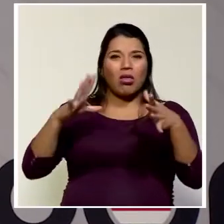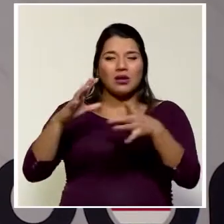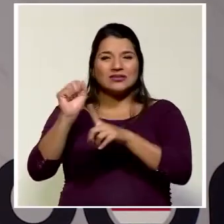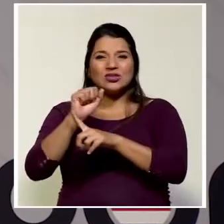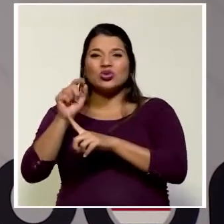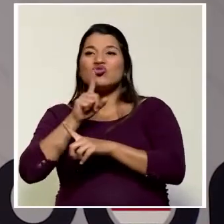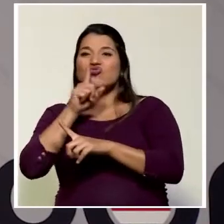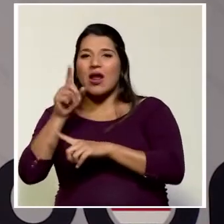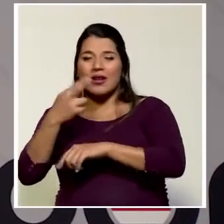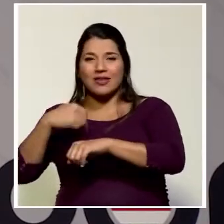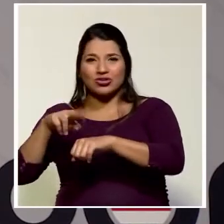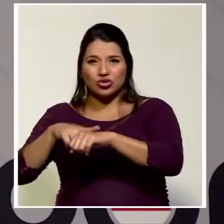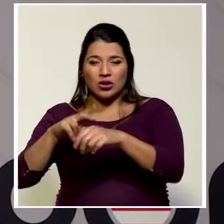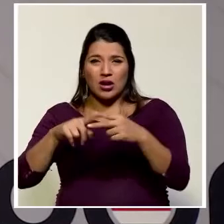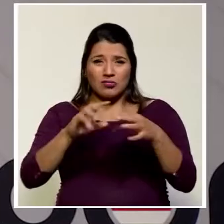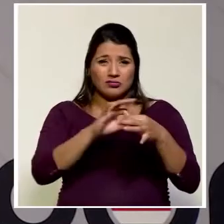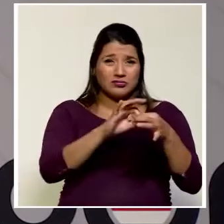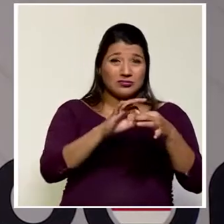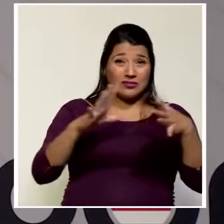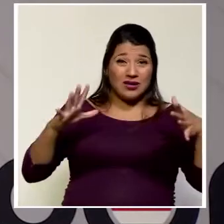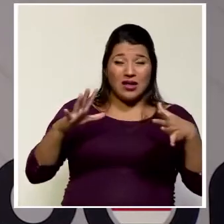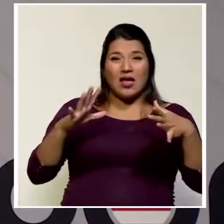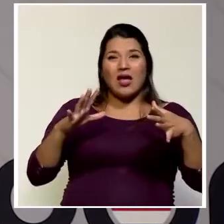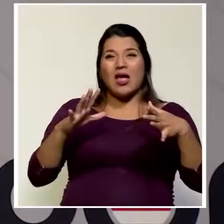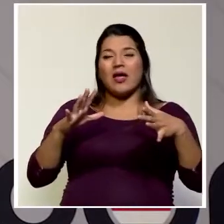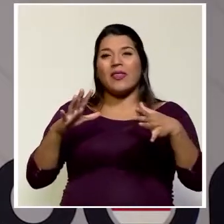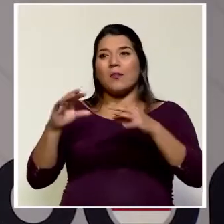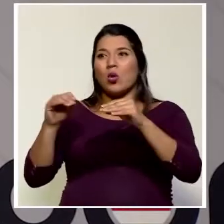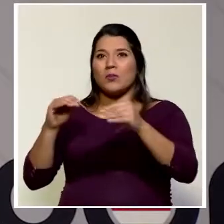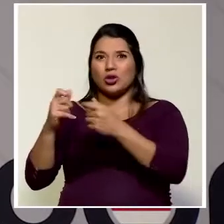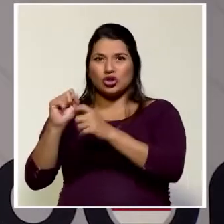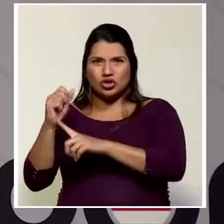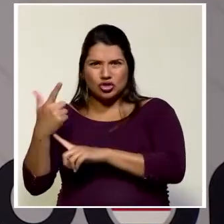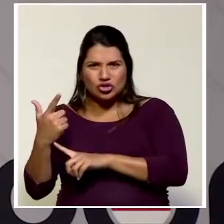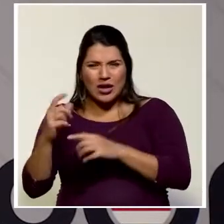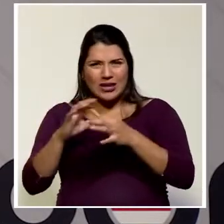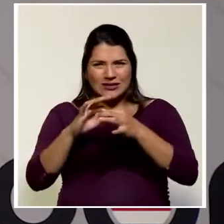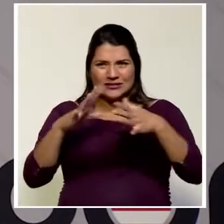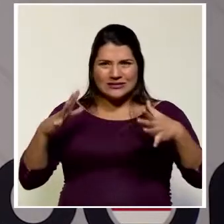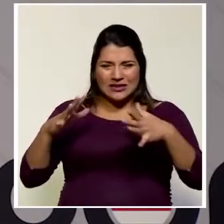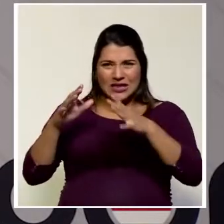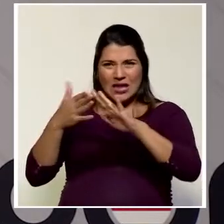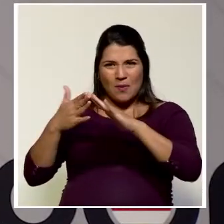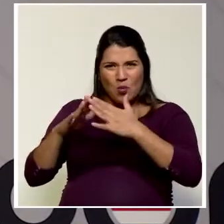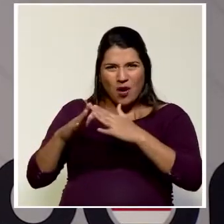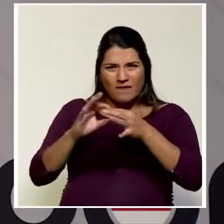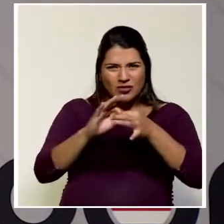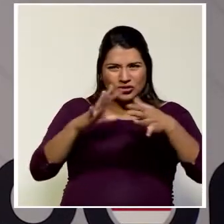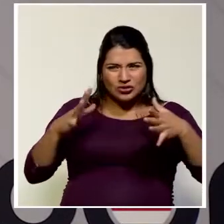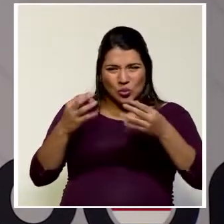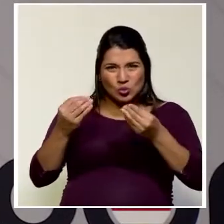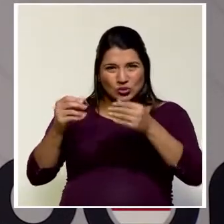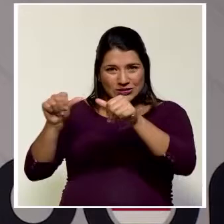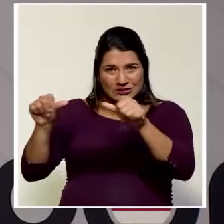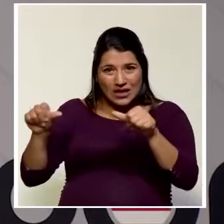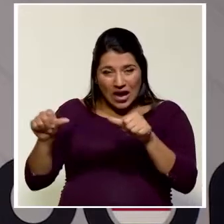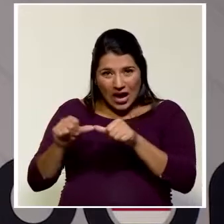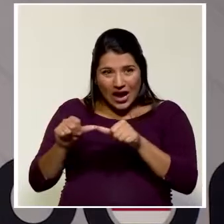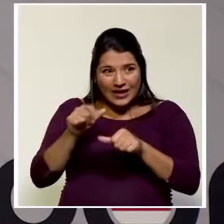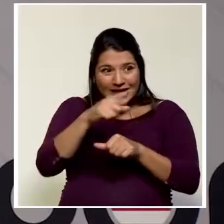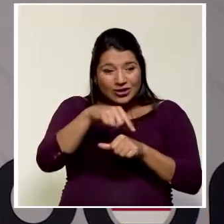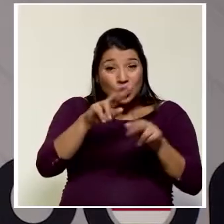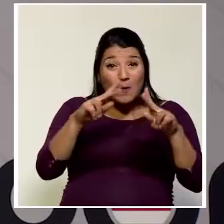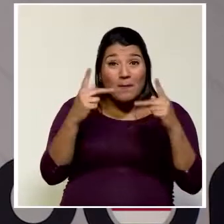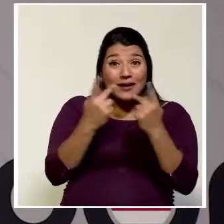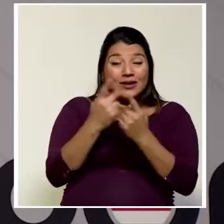sectores productivos, están desenchufados de los sectores y movimientos sociales, están desenchufados de la ciudadanía y de muchísimos otros sectores, están desorientados